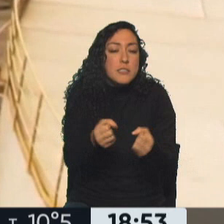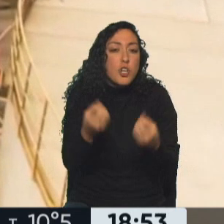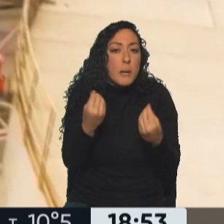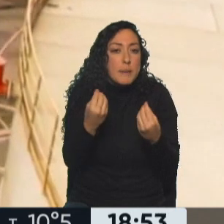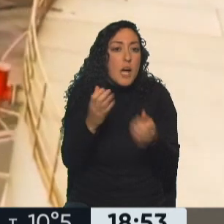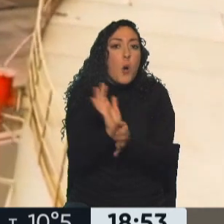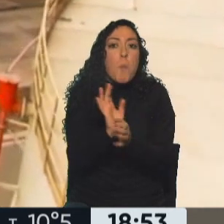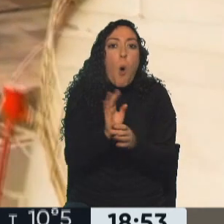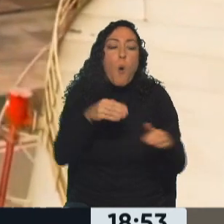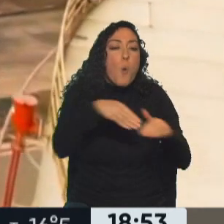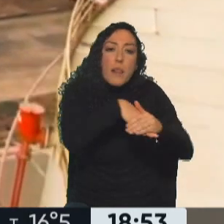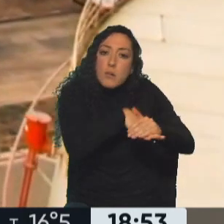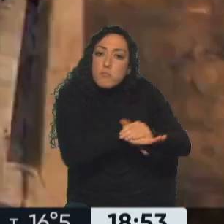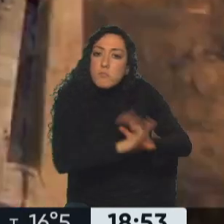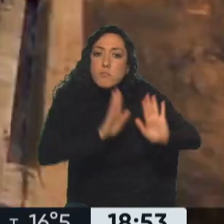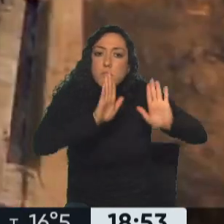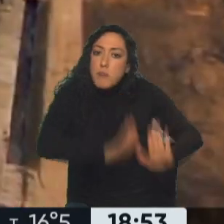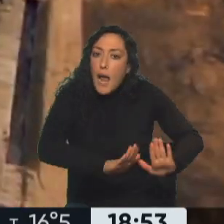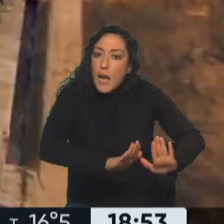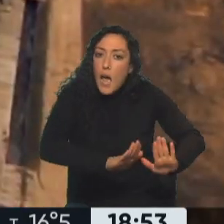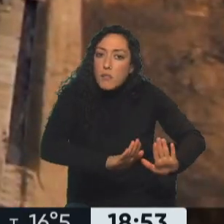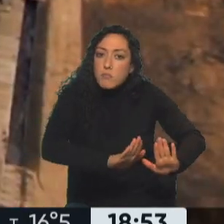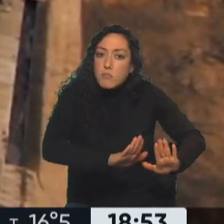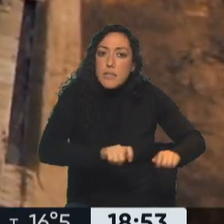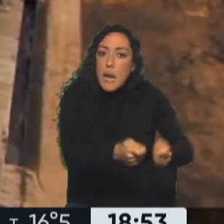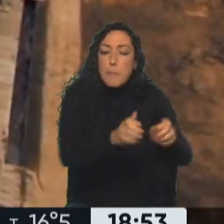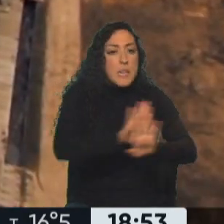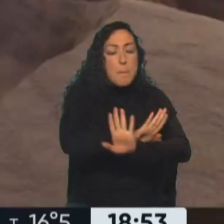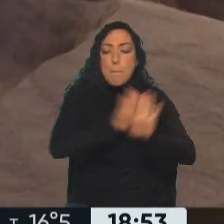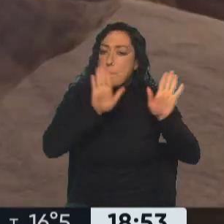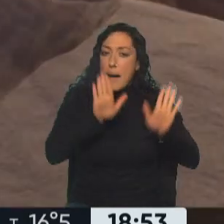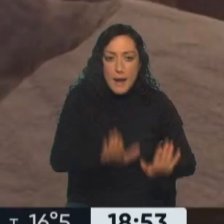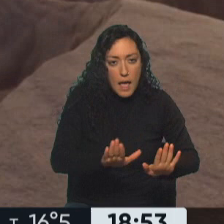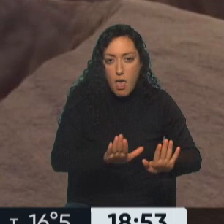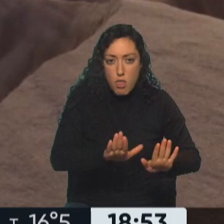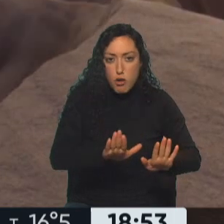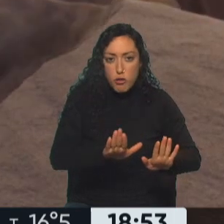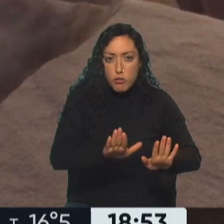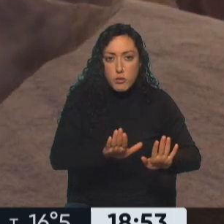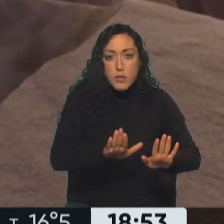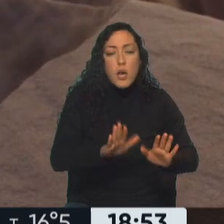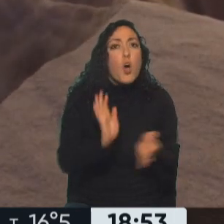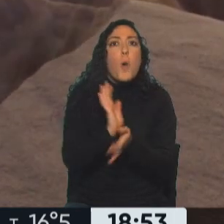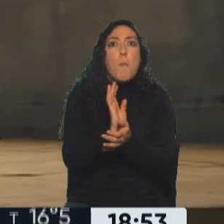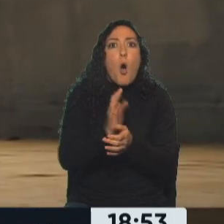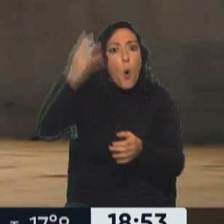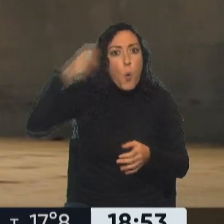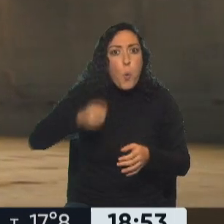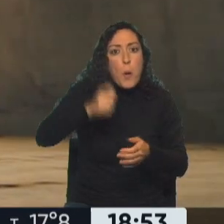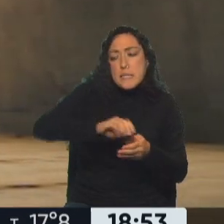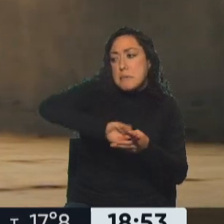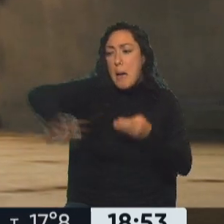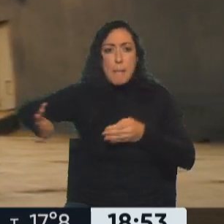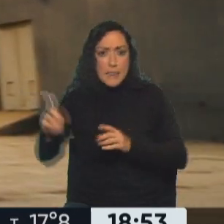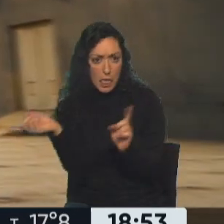un freezer momentáneo la tramitación de la causa. Sí. En rigor, no fue apartado el juez de primera instancia, por